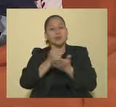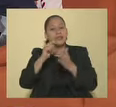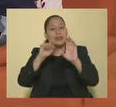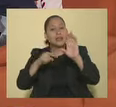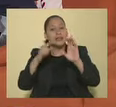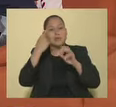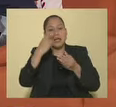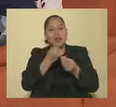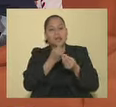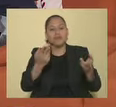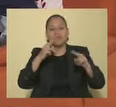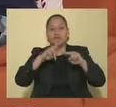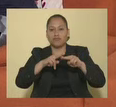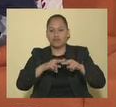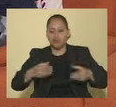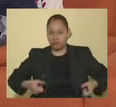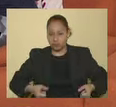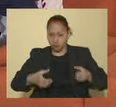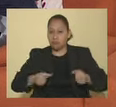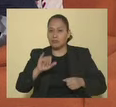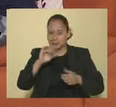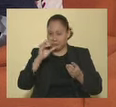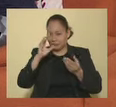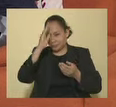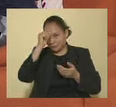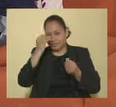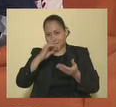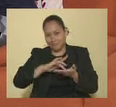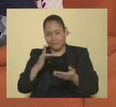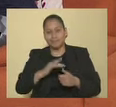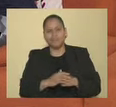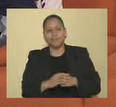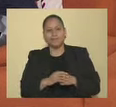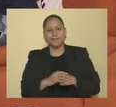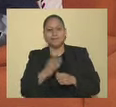hagas entrega de estas 5 sillas de ruedas. Claro, con mucho gusto. Muchísimas gracias. Gracias a ti, Pati. Gracias, bonito día.